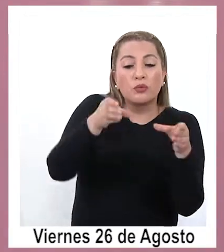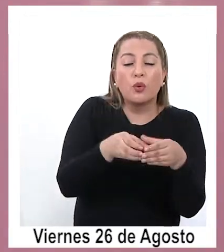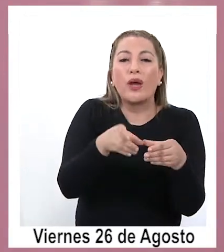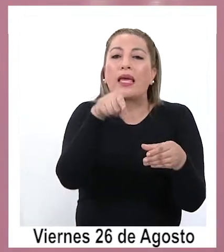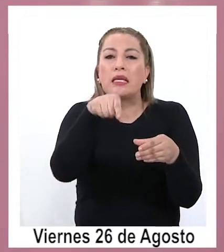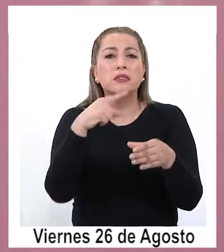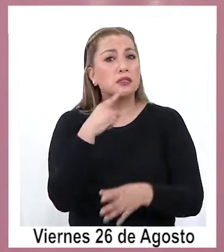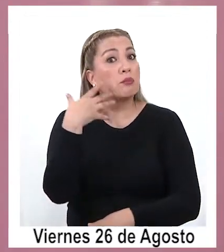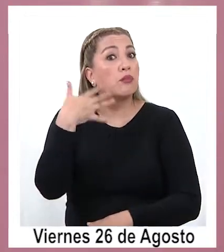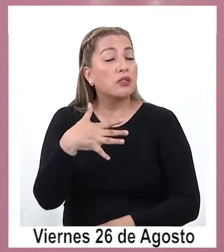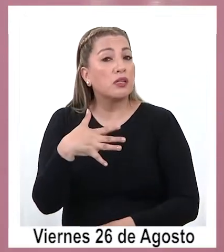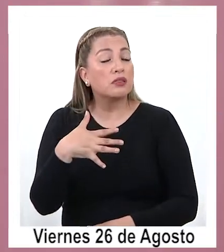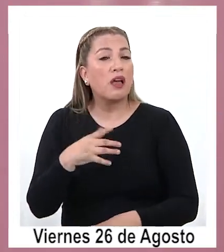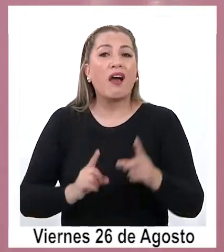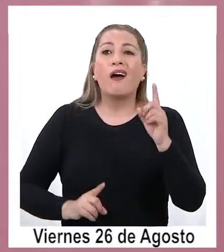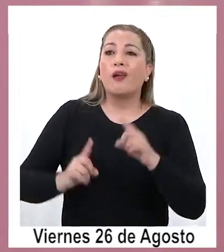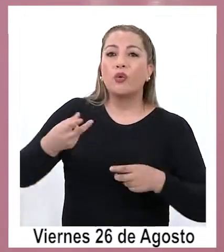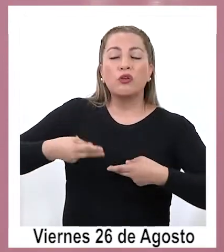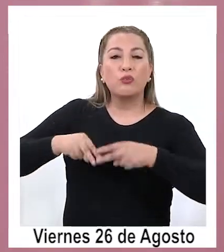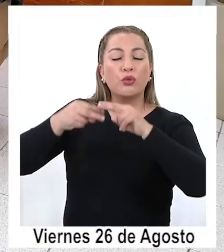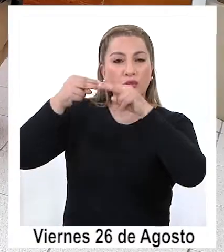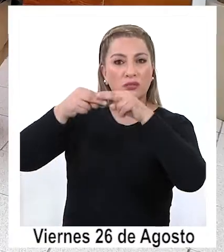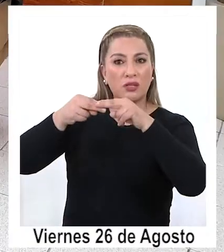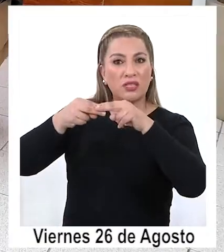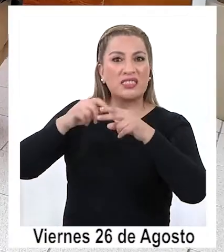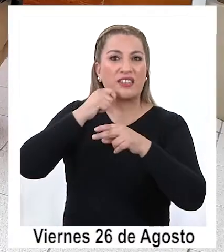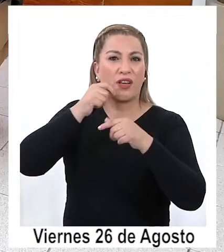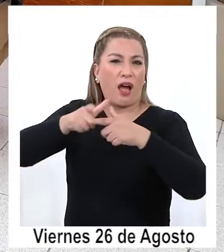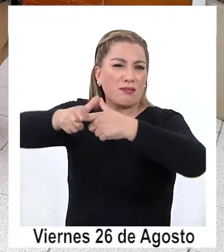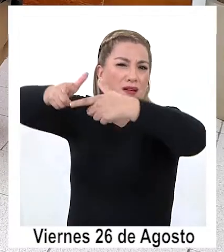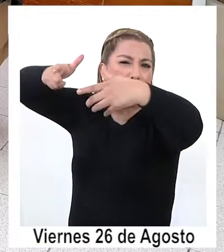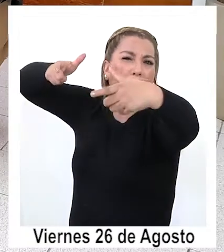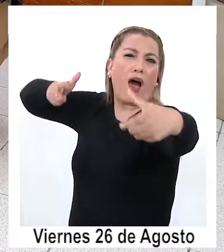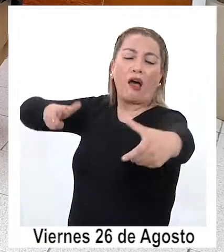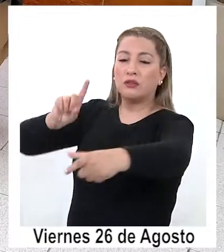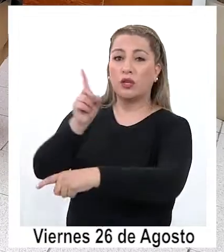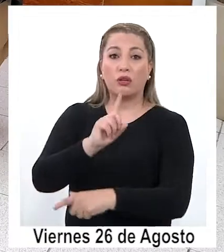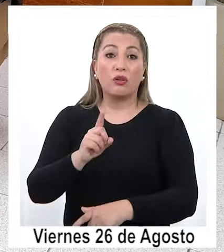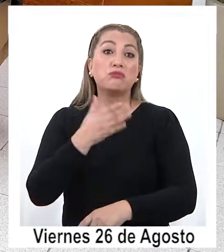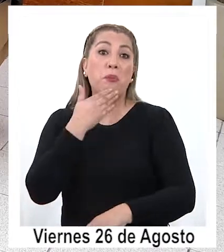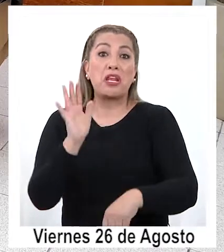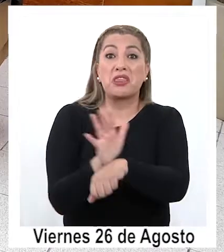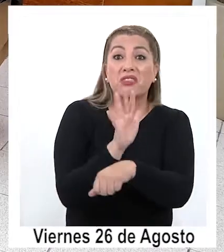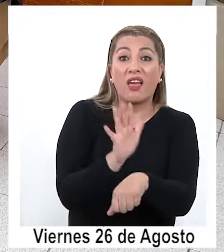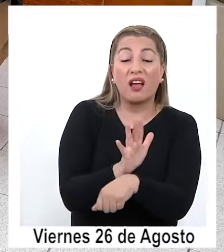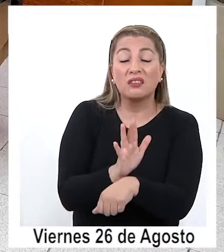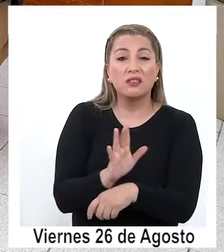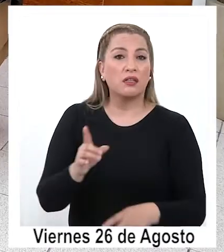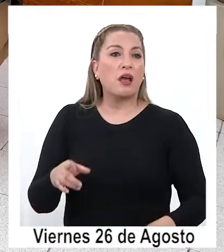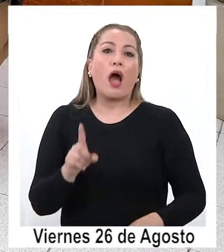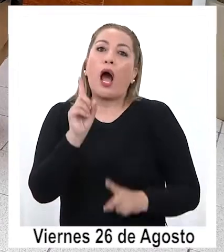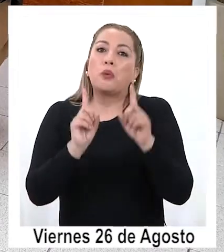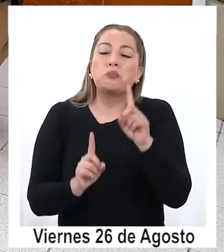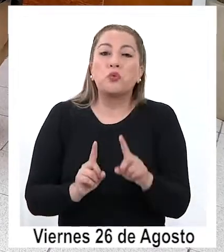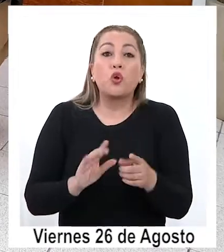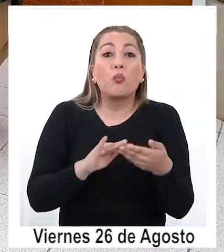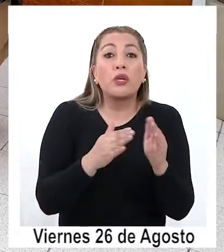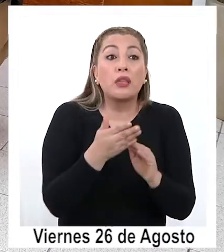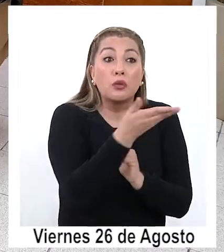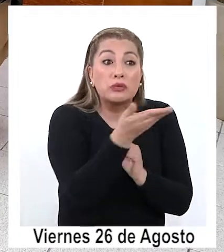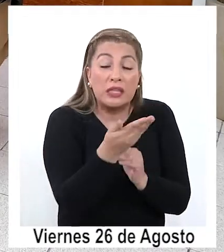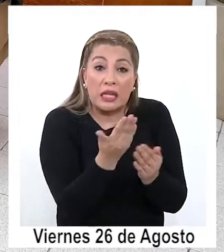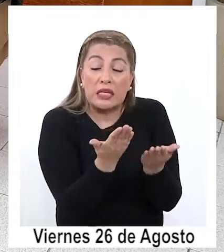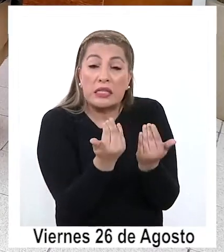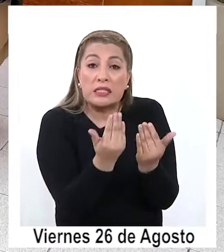bien importante porque no todas las infraestructuras tienen que ser enormes gigantescas o teatros pueden ser las que requieran las comunidades